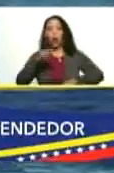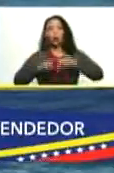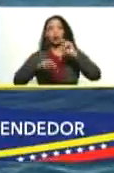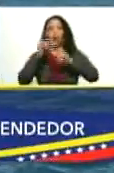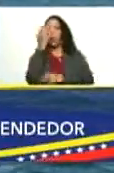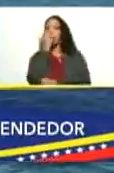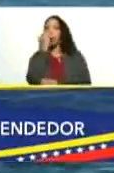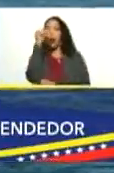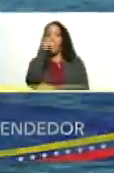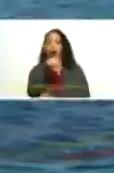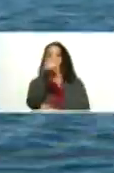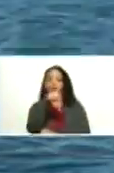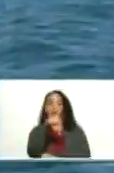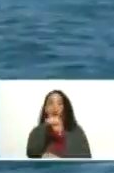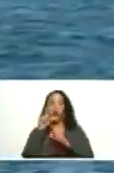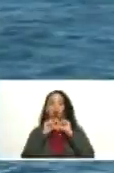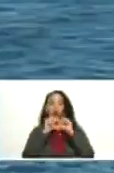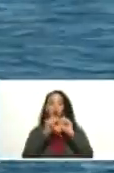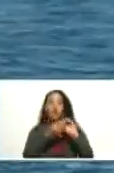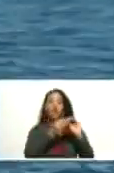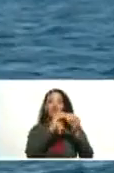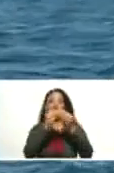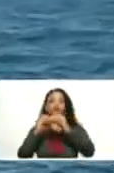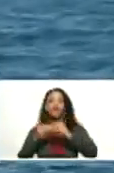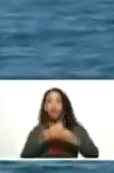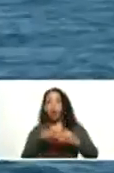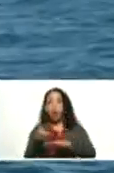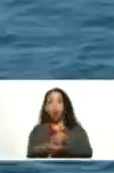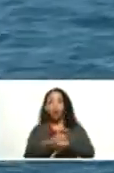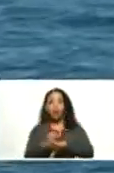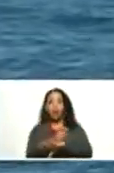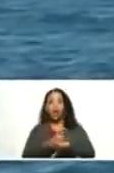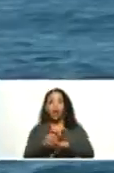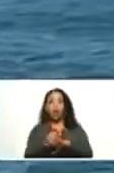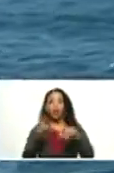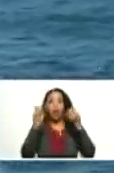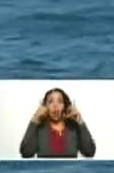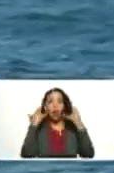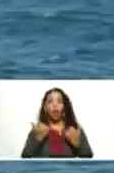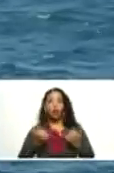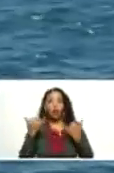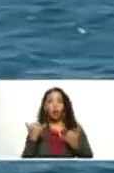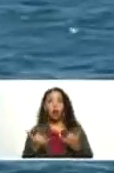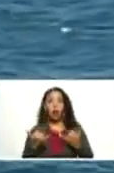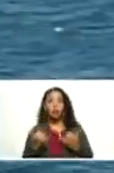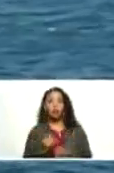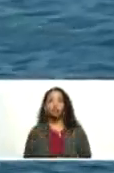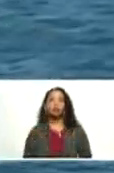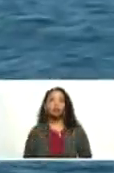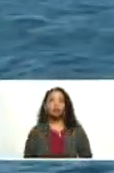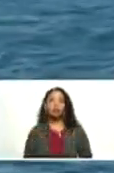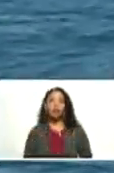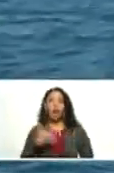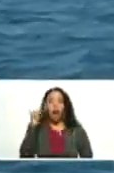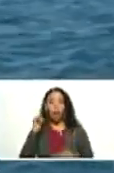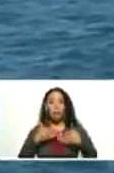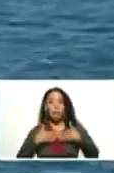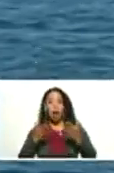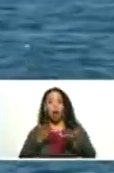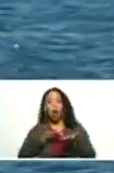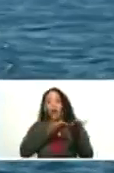Carneiro aquí y que han seguido construyendo el gobernador Terán. La cinta costera de La Guaira, que tiene ofertas de